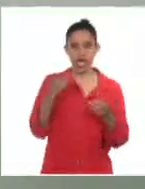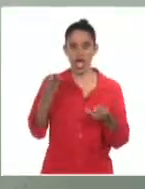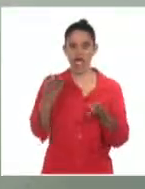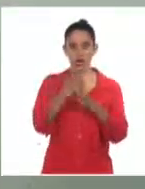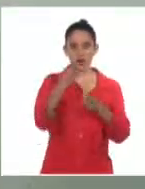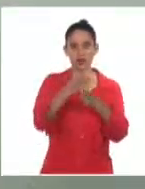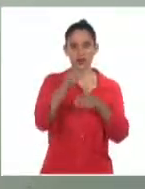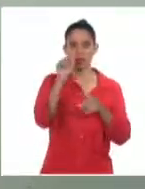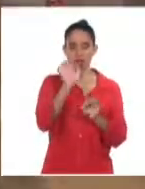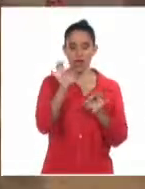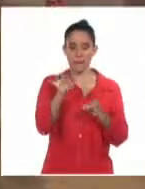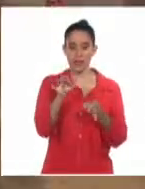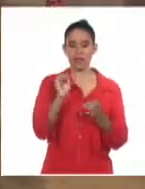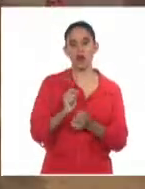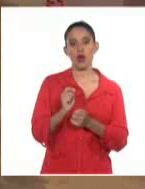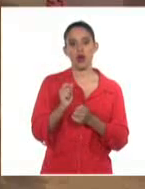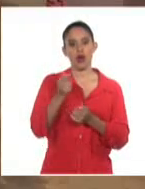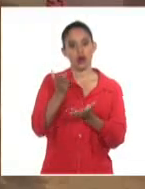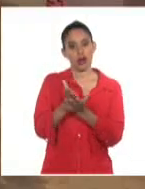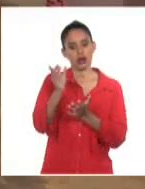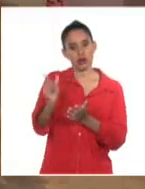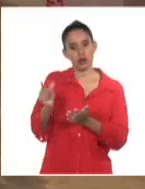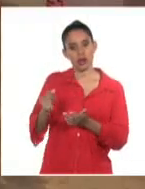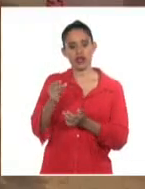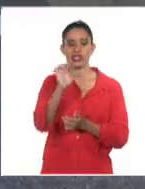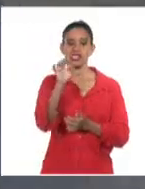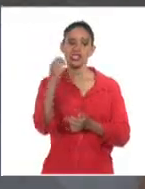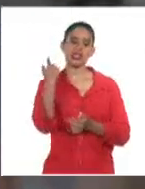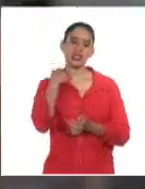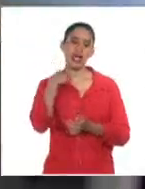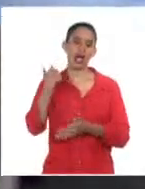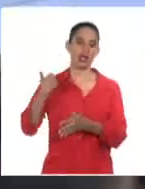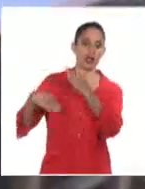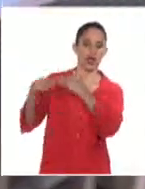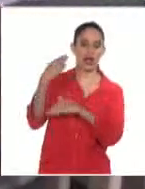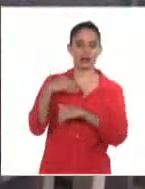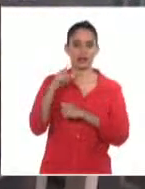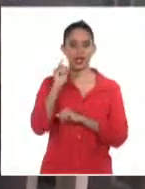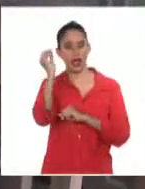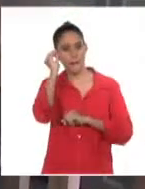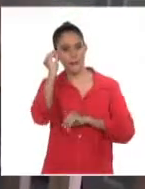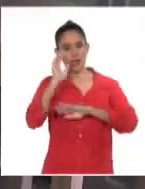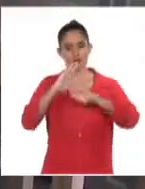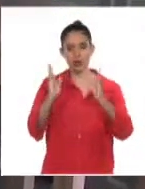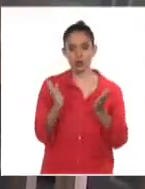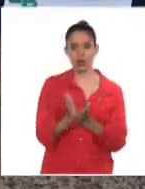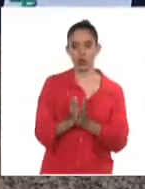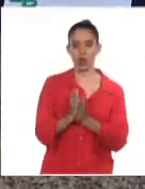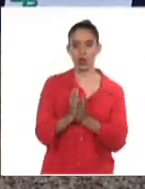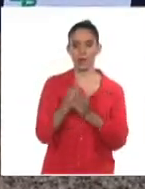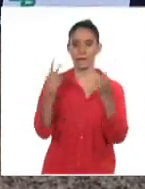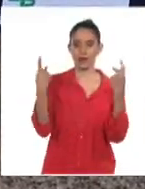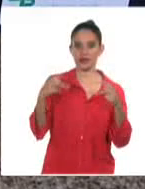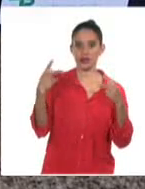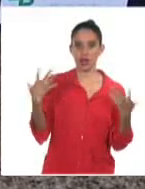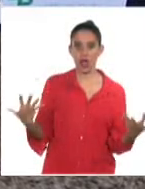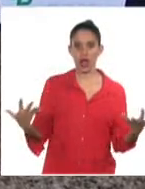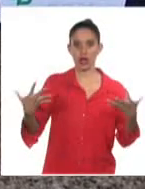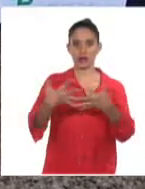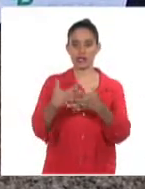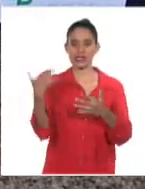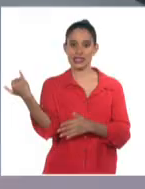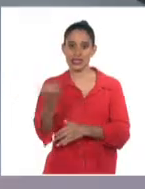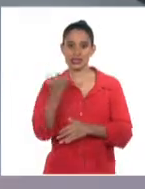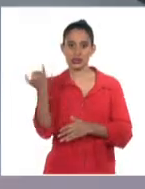15 años, ha sido dotada de equipamiento y saberes a través de proyectos de colaboración internacional, como los talleres de